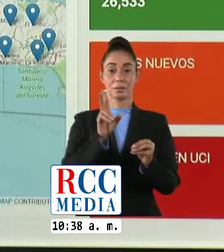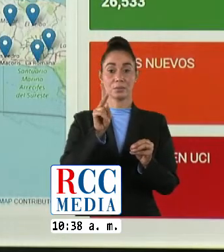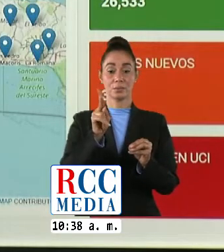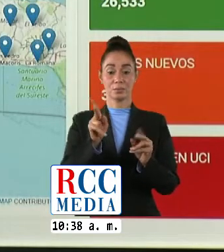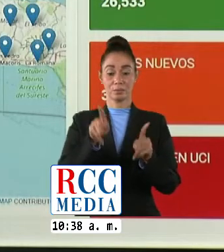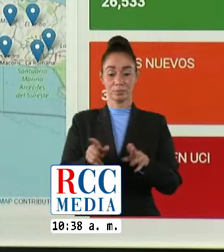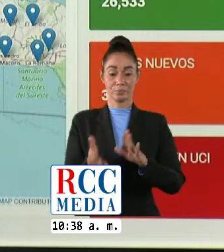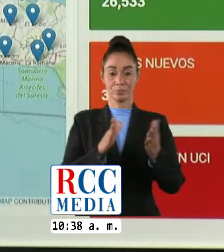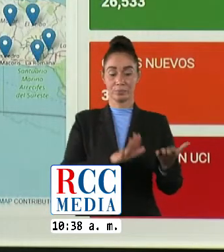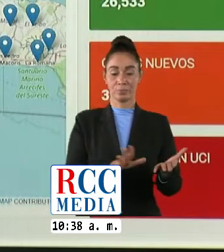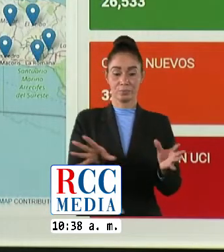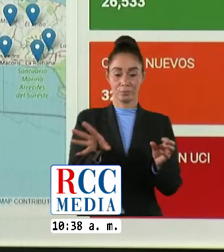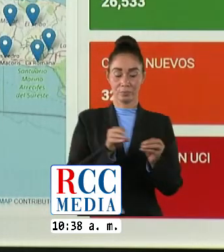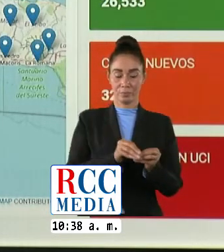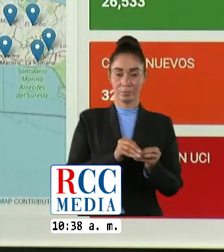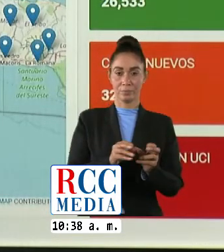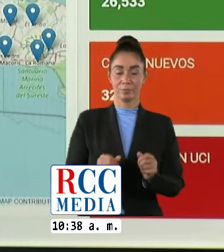362.